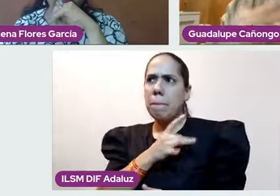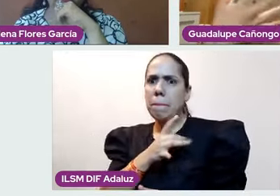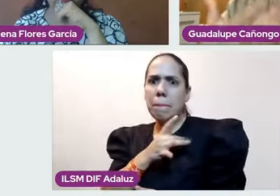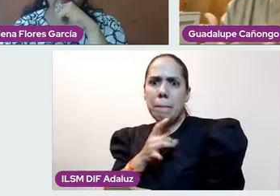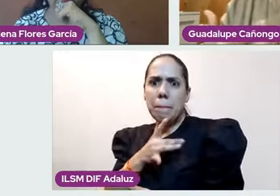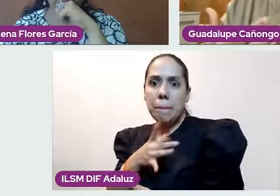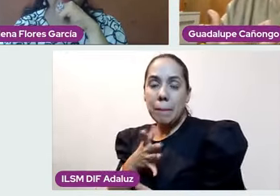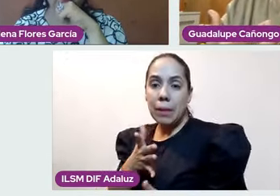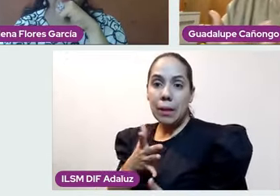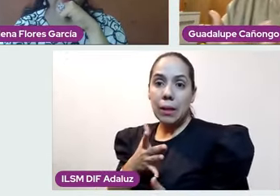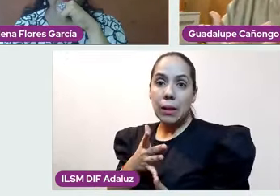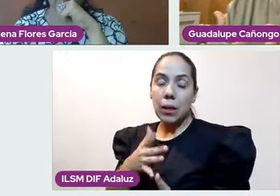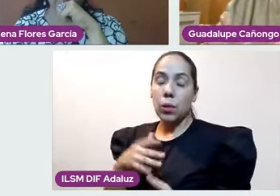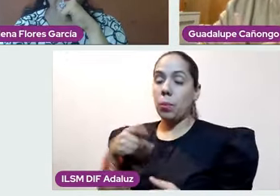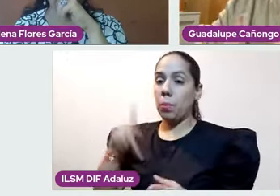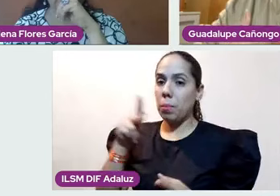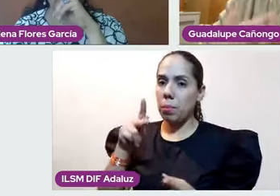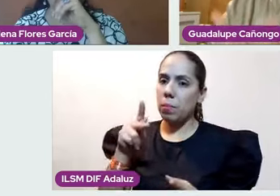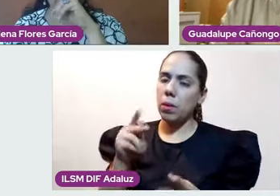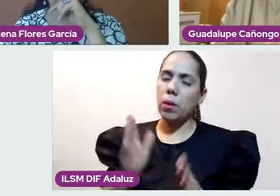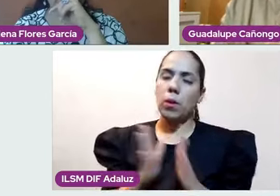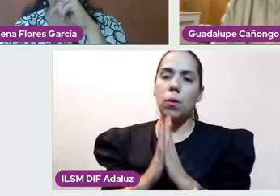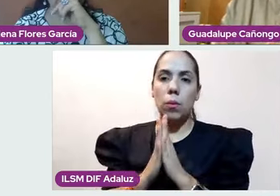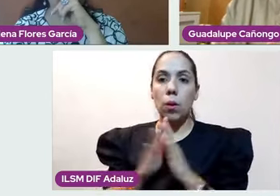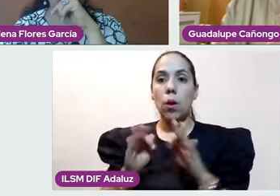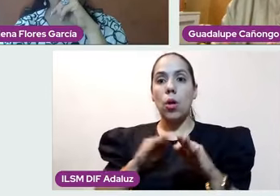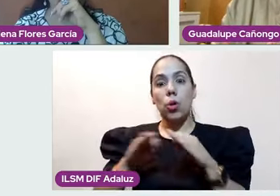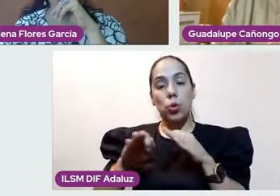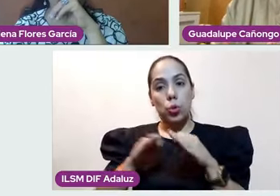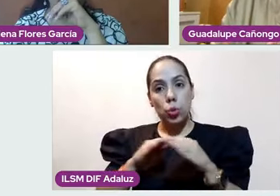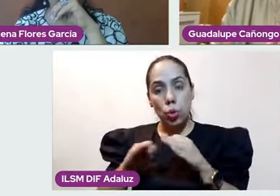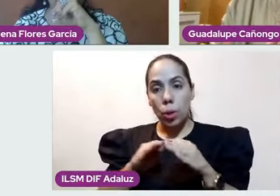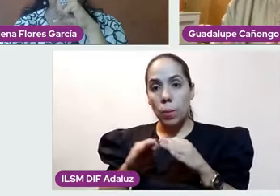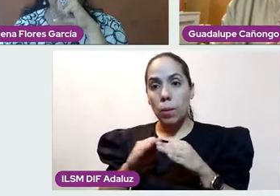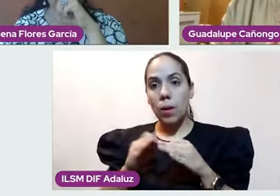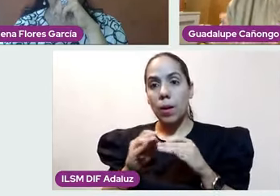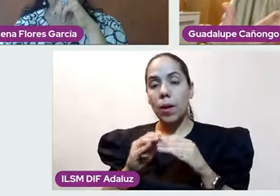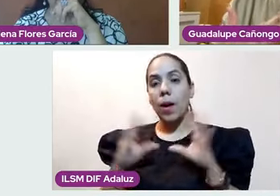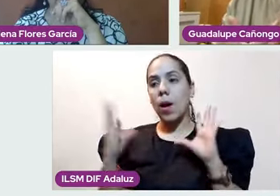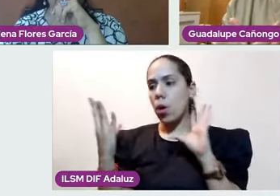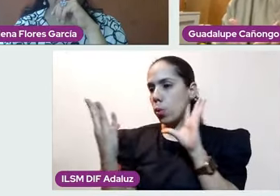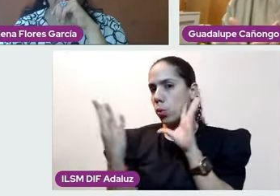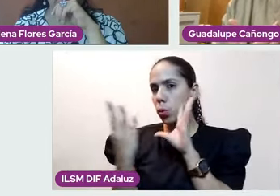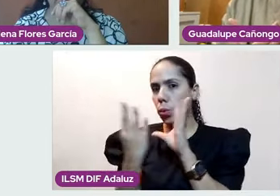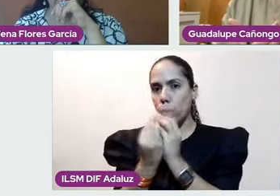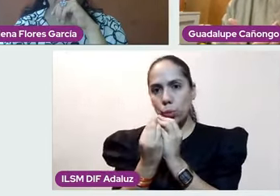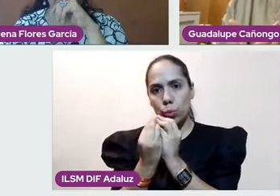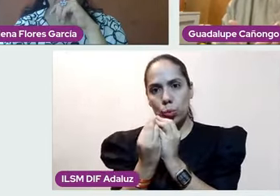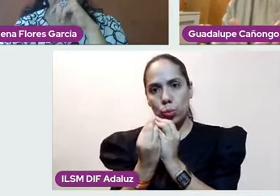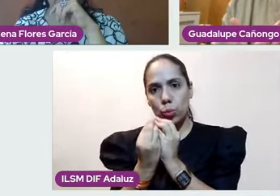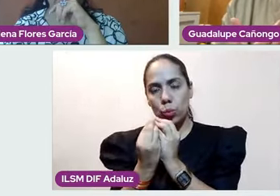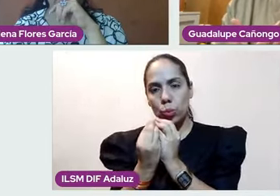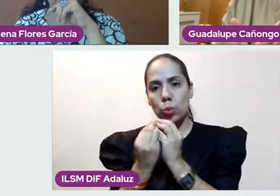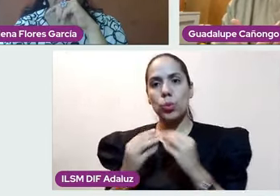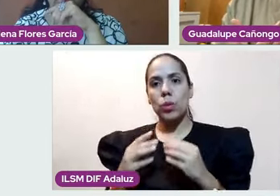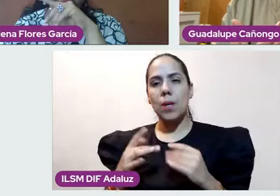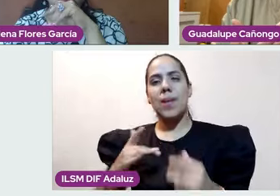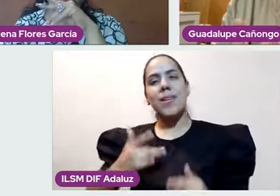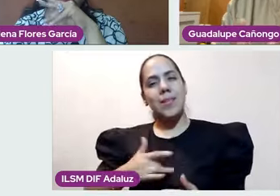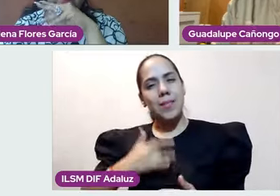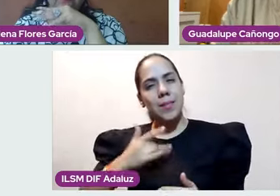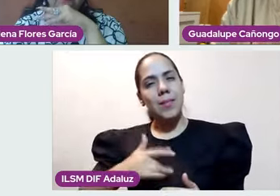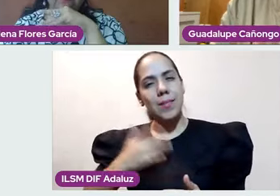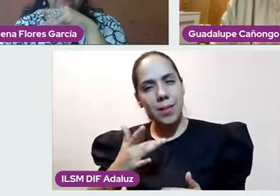en reencontrarnos como colectivo, en reencontrarnos como comunidad y sensibilizarnos, ¿no? Sin